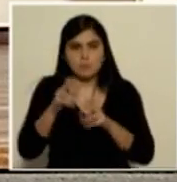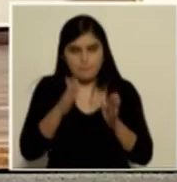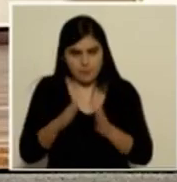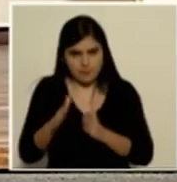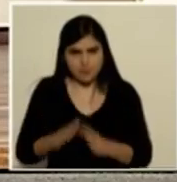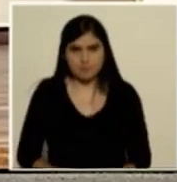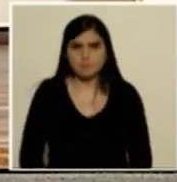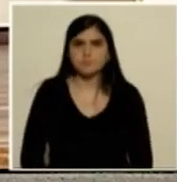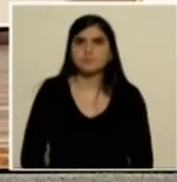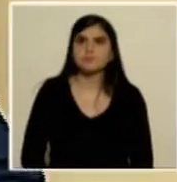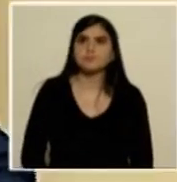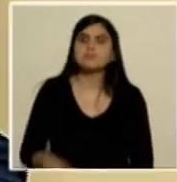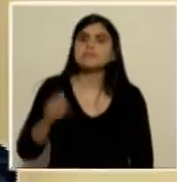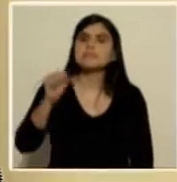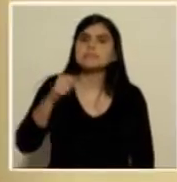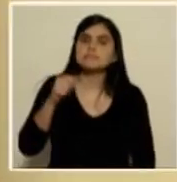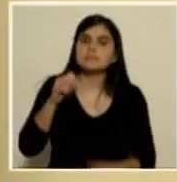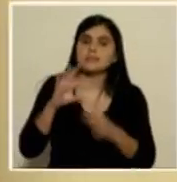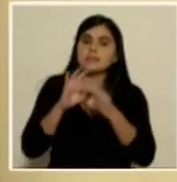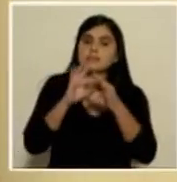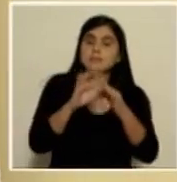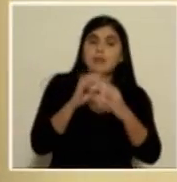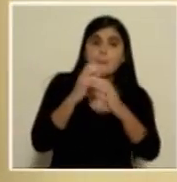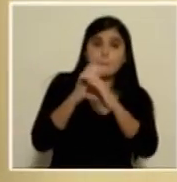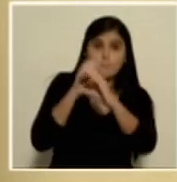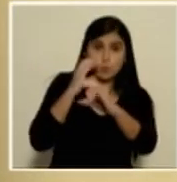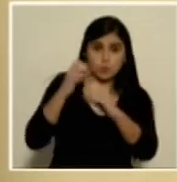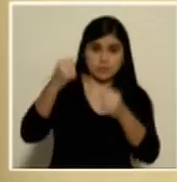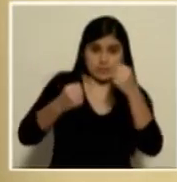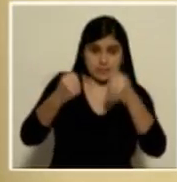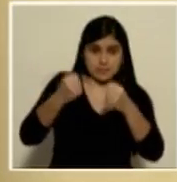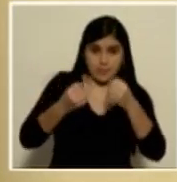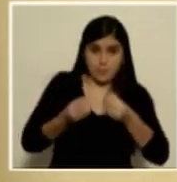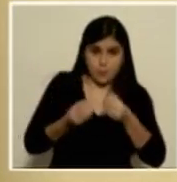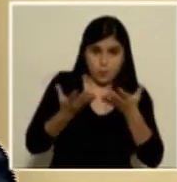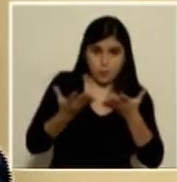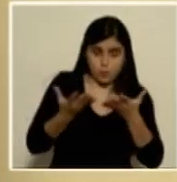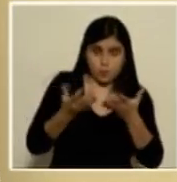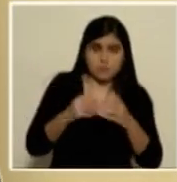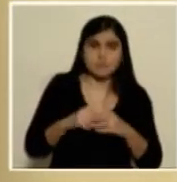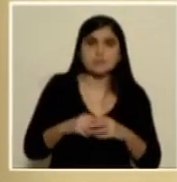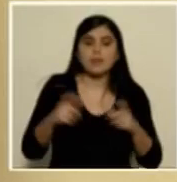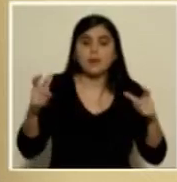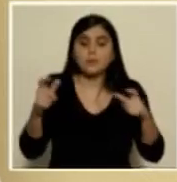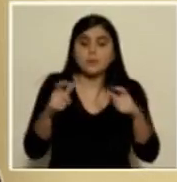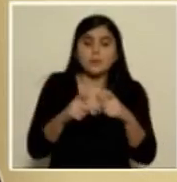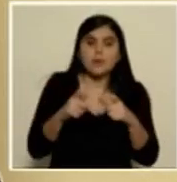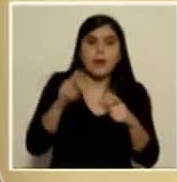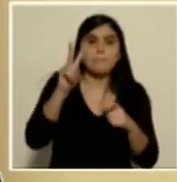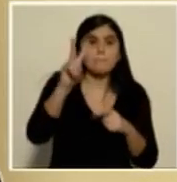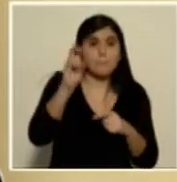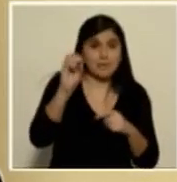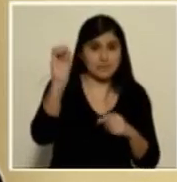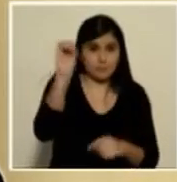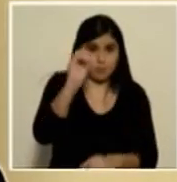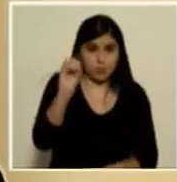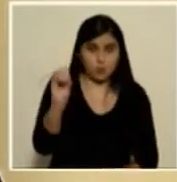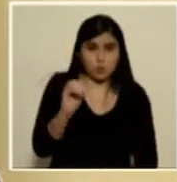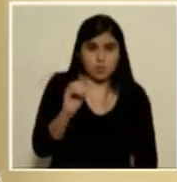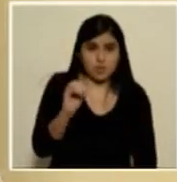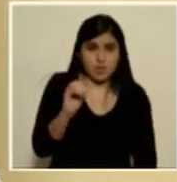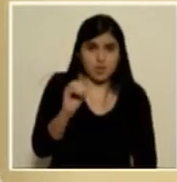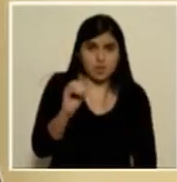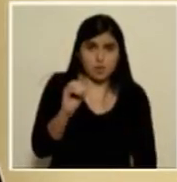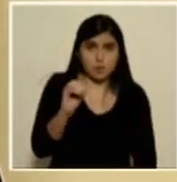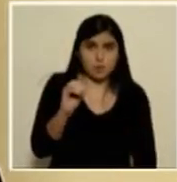en el caso del servicio público, el servicio de transporte público por medio de autobús se reduce al 20% de